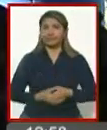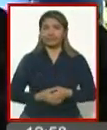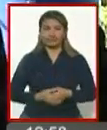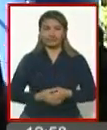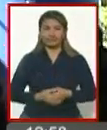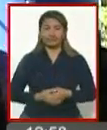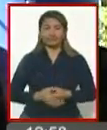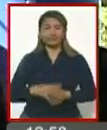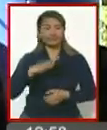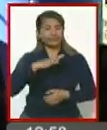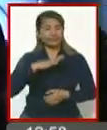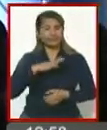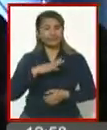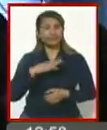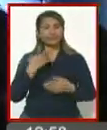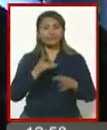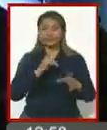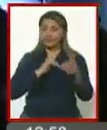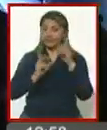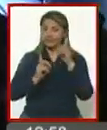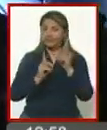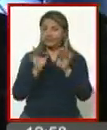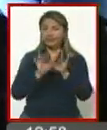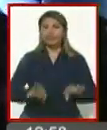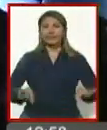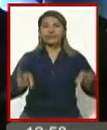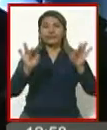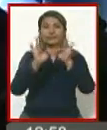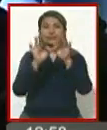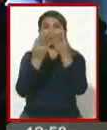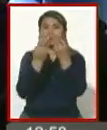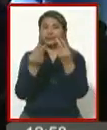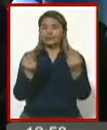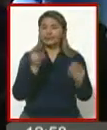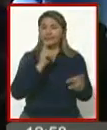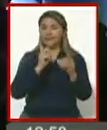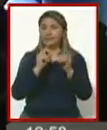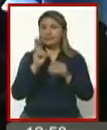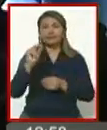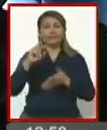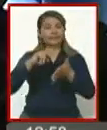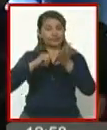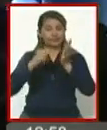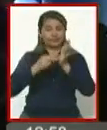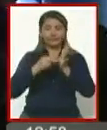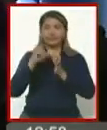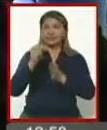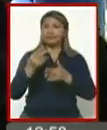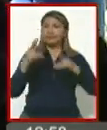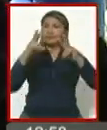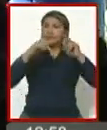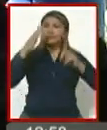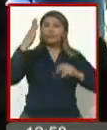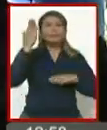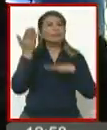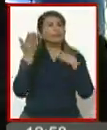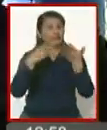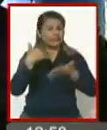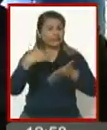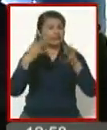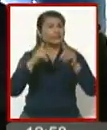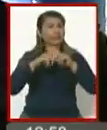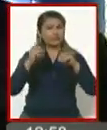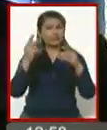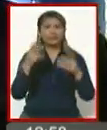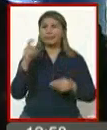ustedes? Por supuesto, hay que llegar al diálogo, es importante resolver el diálogo. Eso no significa que no se tiene que investigar por la muerte del estudiante, pero